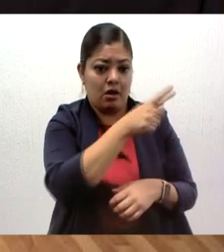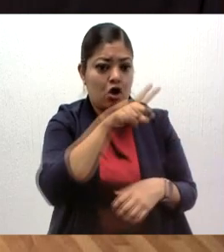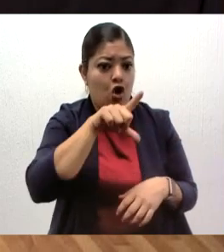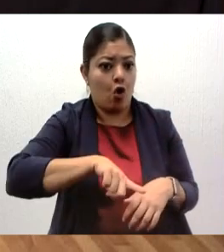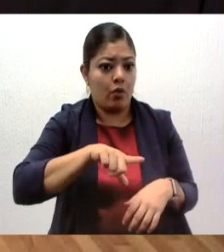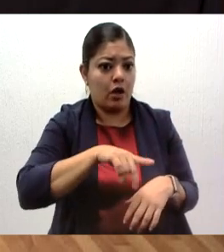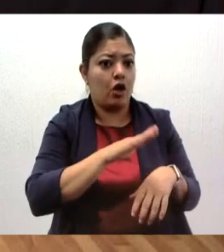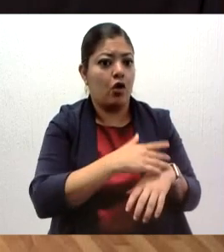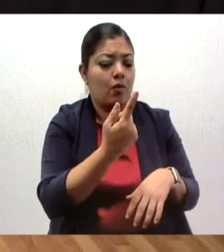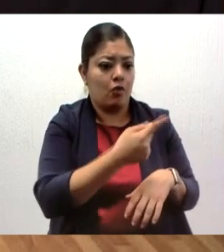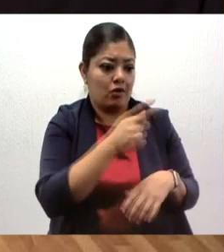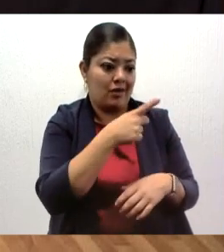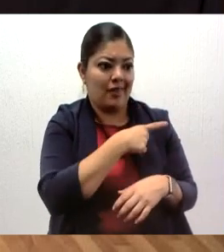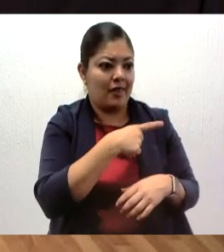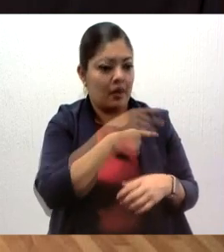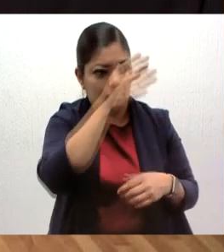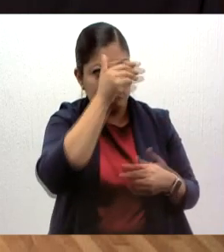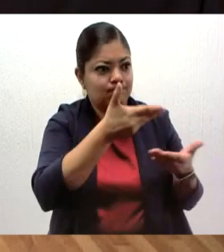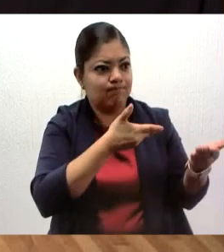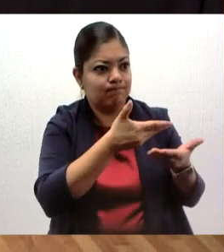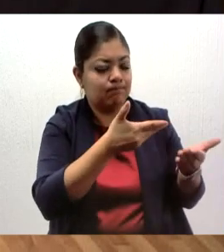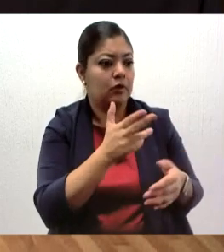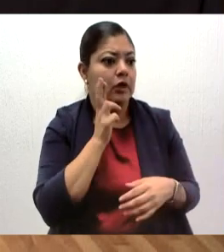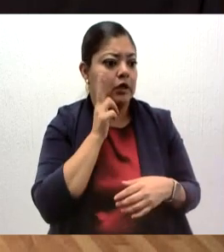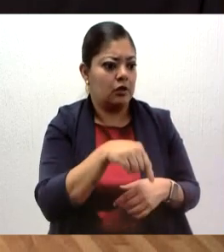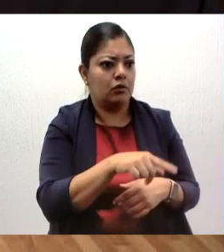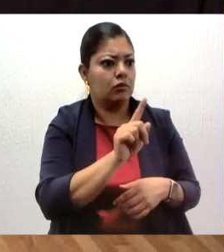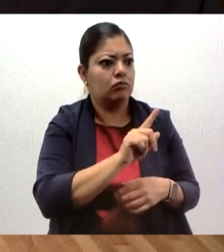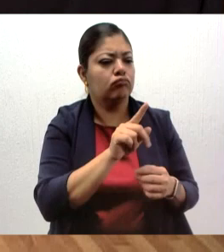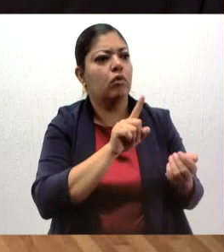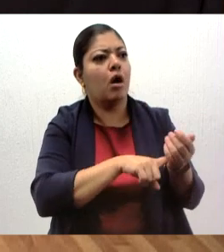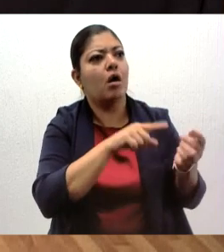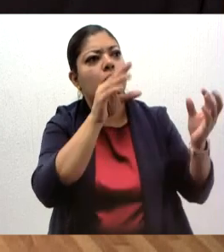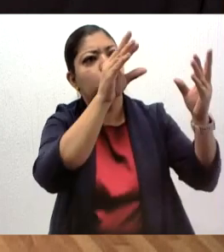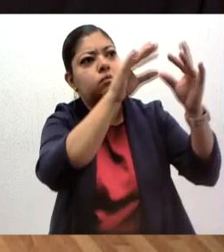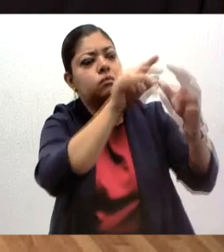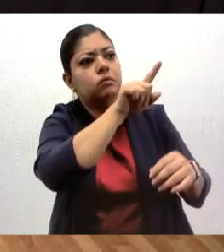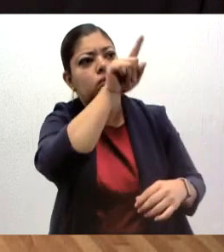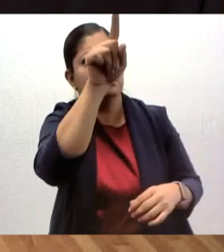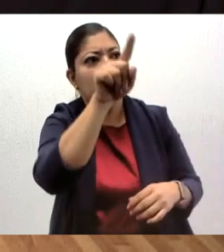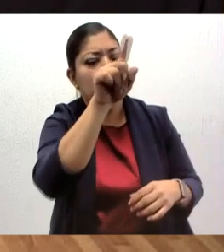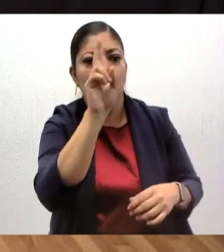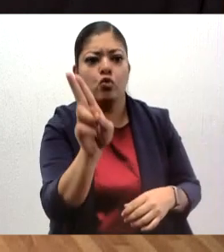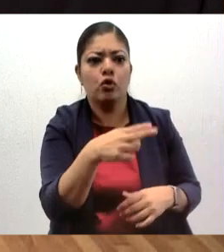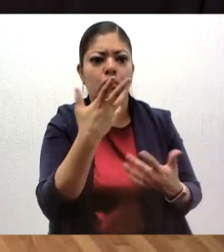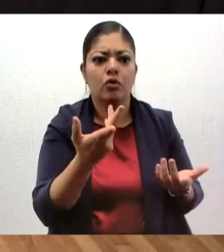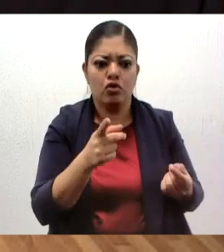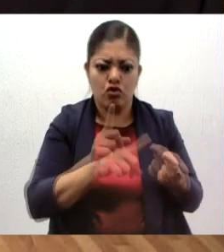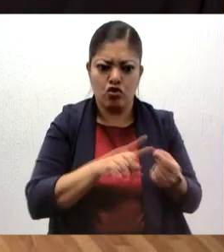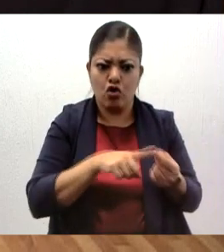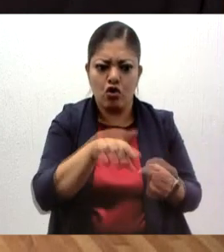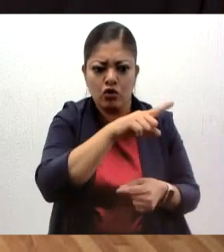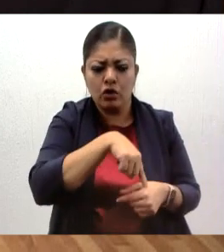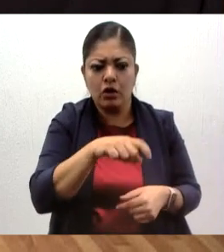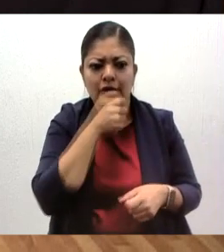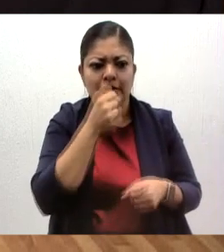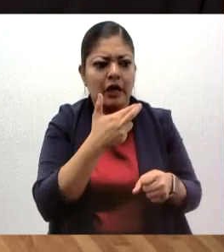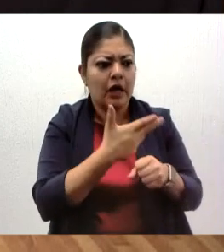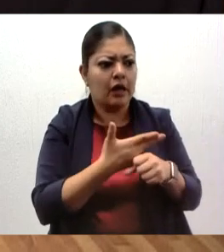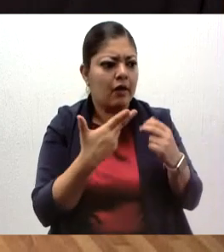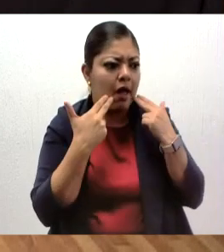presupuesto el rector no vino aquí se negoció allá el aumento de la universidad no se hizo la mesa con el secretario de Hacienda y con el jefe de